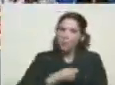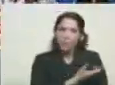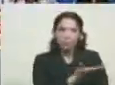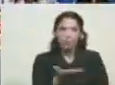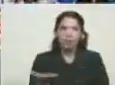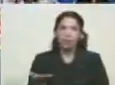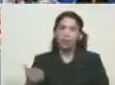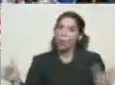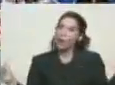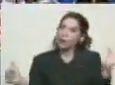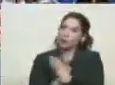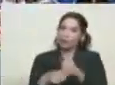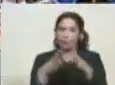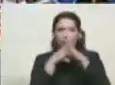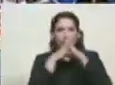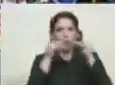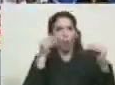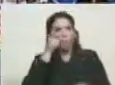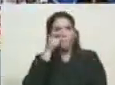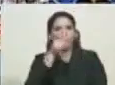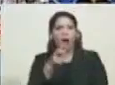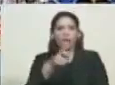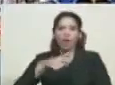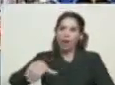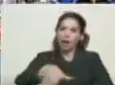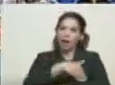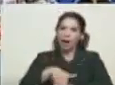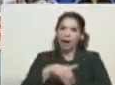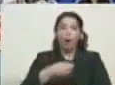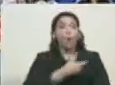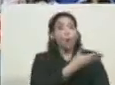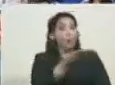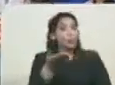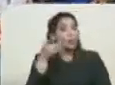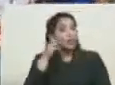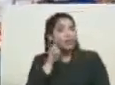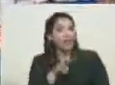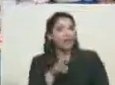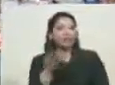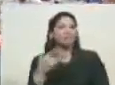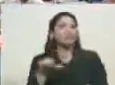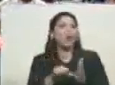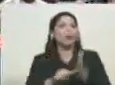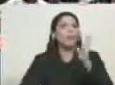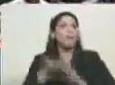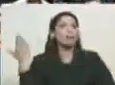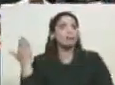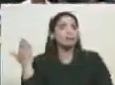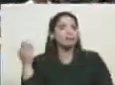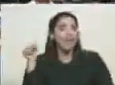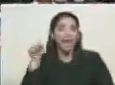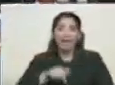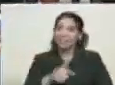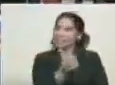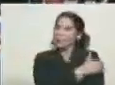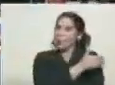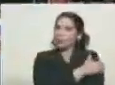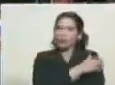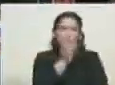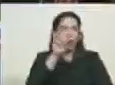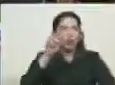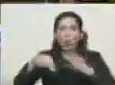a todos en la calle. Y ustedes verán por dónde van a agarrar. Pero aquí la derecha no gobierna este país. Más